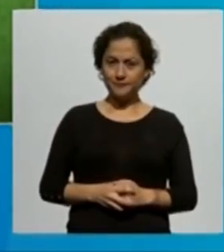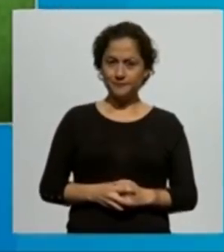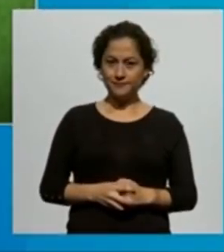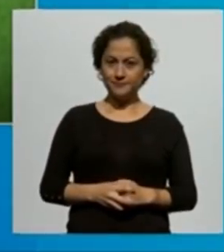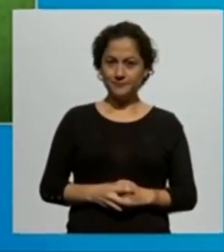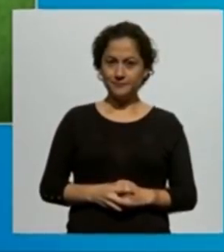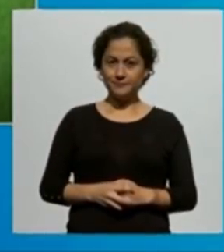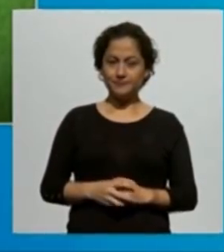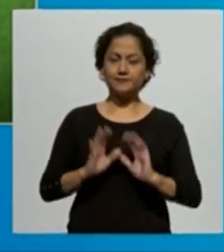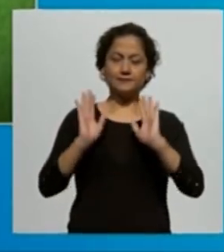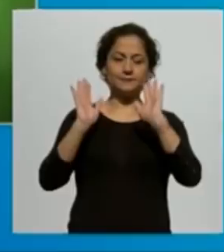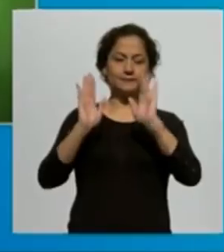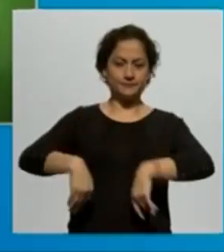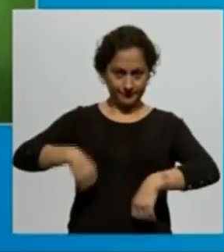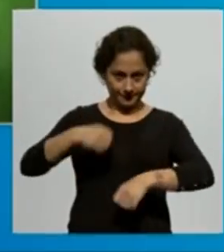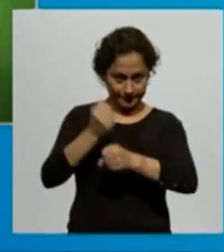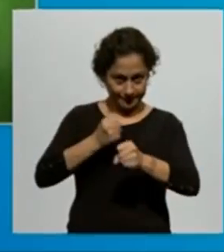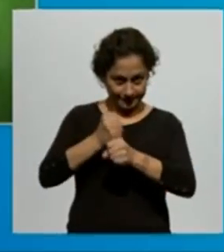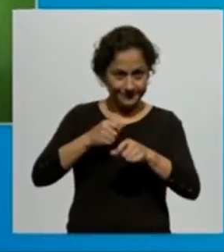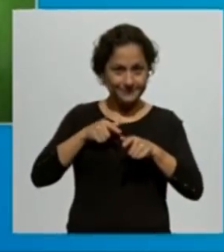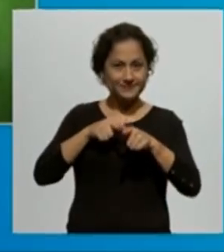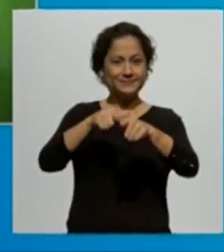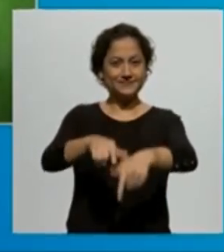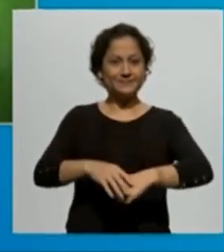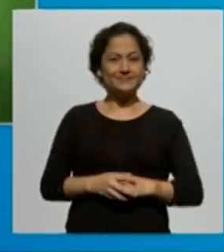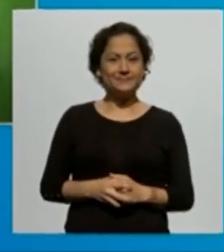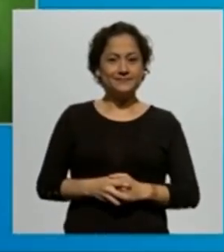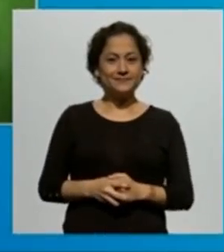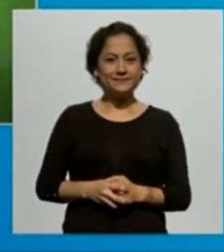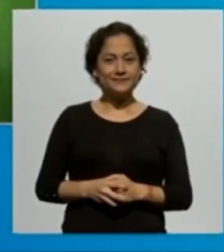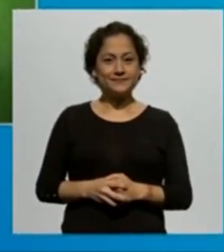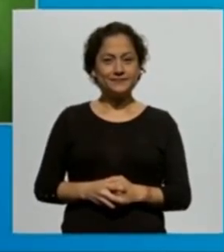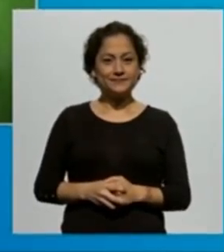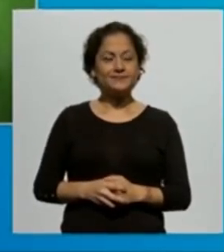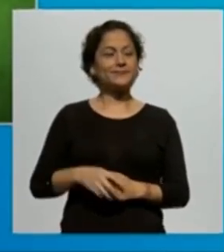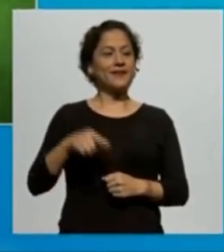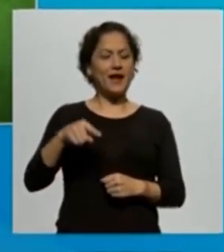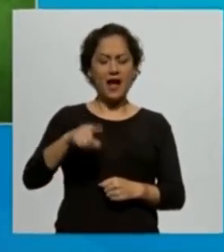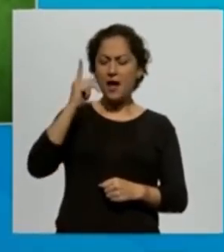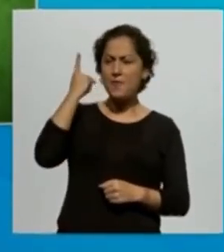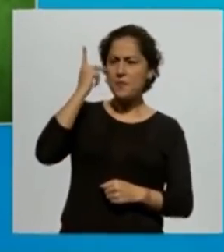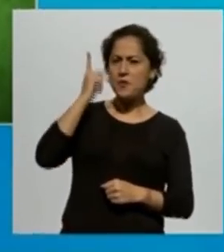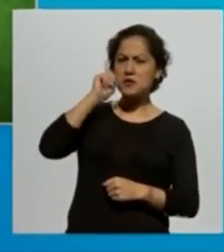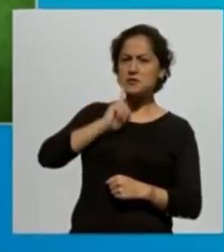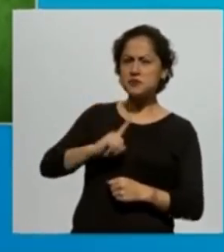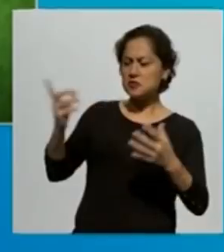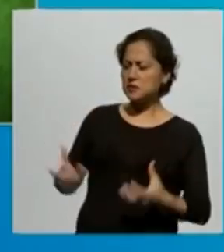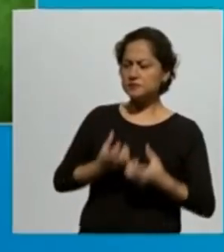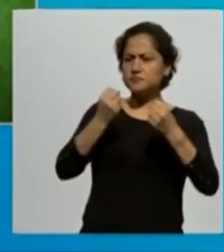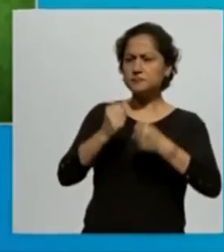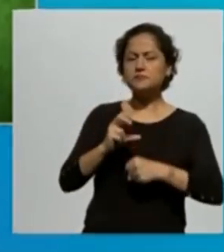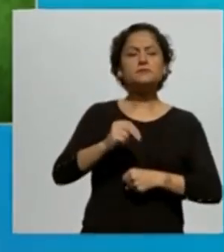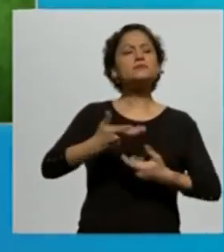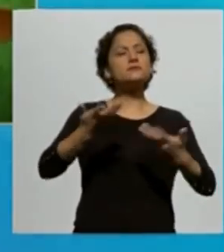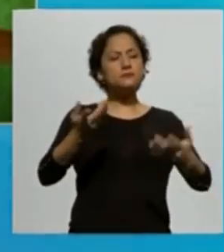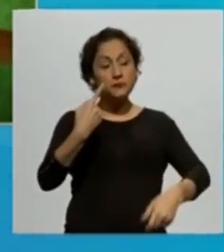¿Seguimos ensayando? ¡Oh! ¡Nadie salvará a esta dama! ¡Eso lo